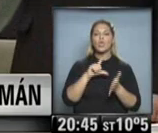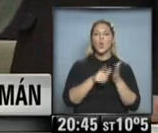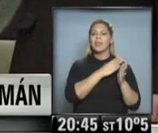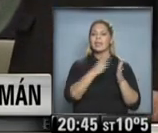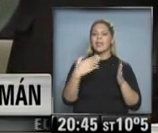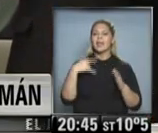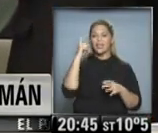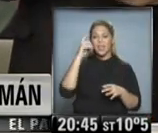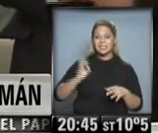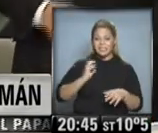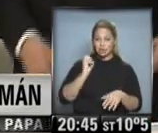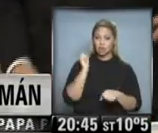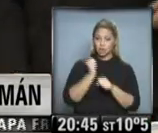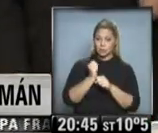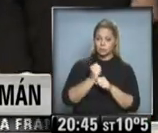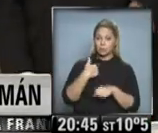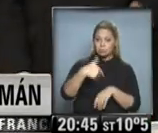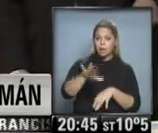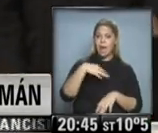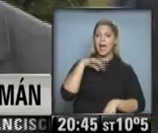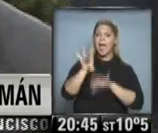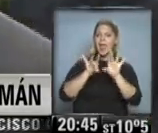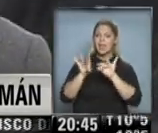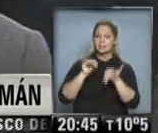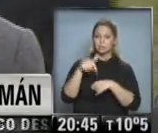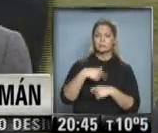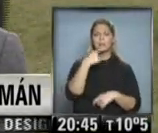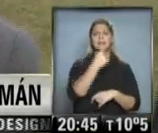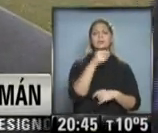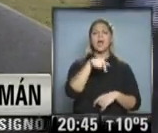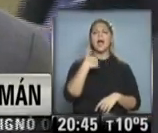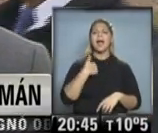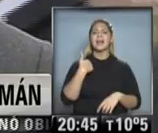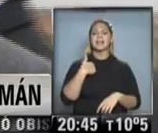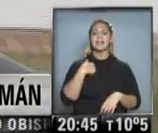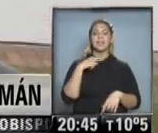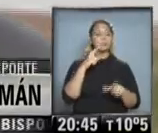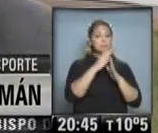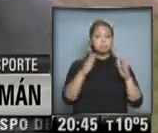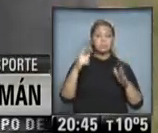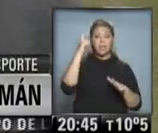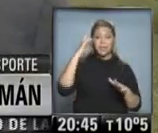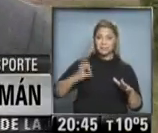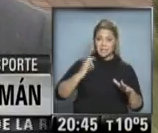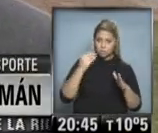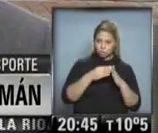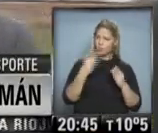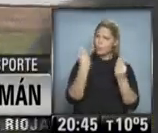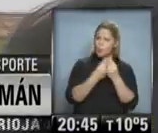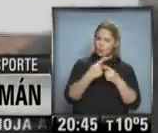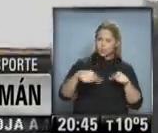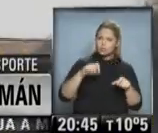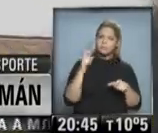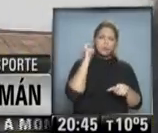de cara a las próximas elecciones legislativas. Creo que la Argentina, esta década ha sido una década ganada, con un montón de asignaturas todavía